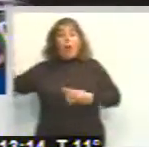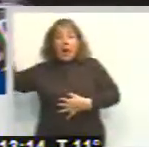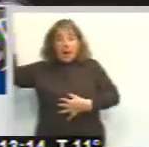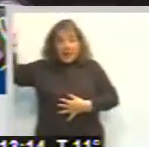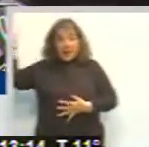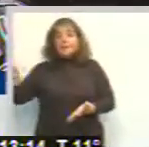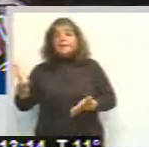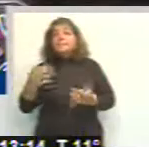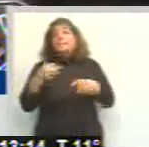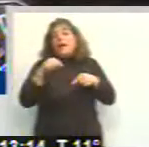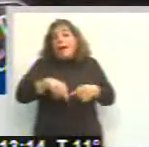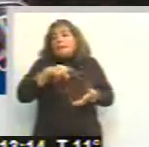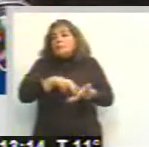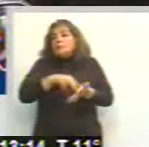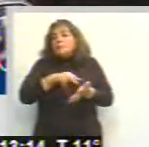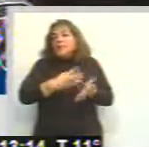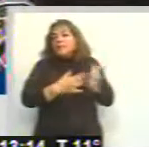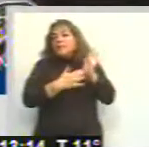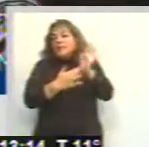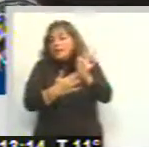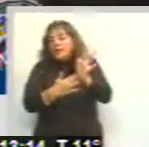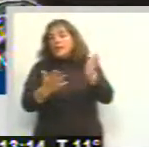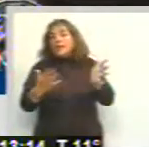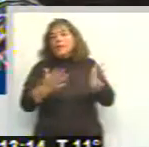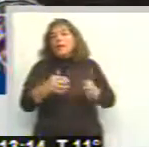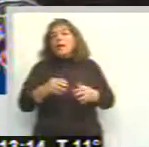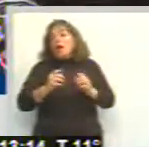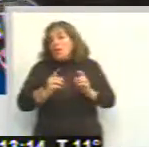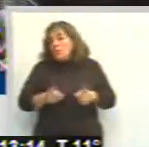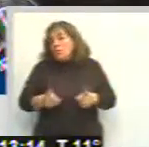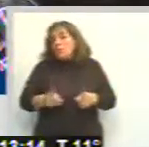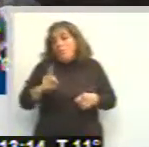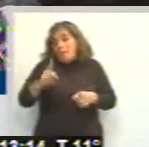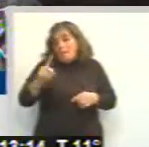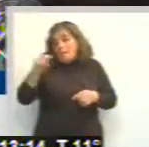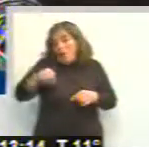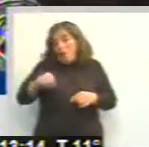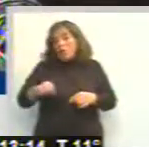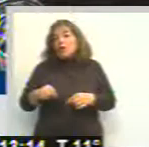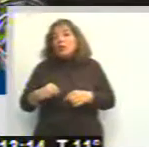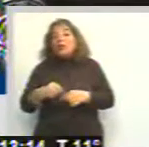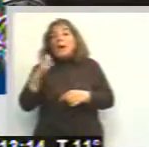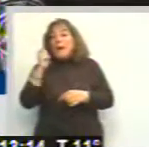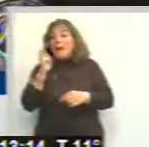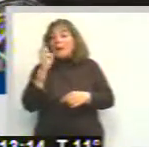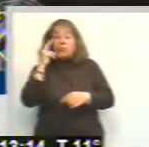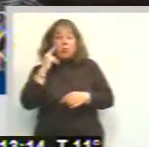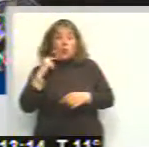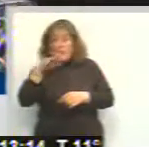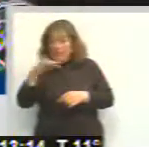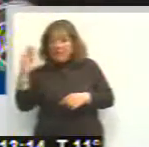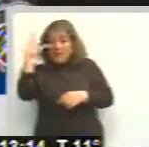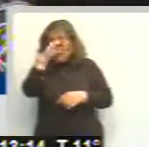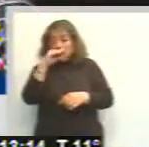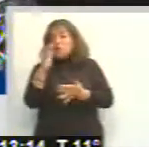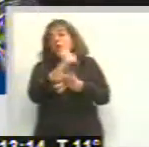estreno en Salta de la Rueca de Oro y tendrá lugar entonces mañana a las 21:30, perdón. Los esperamos a